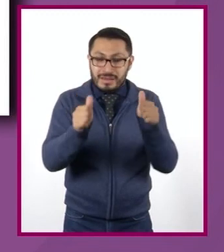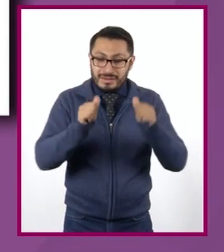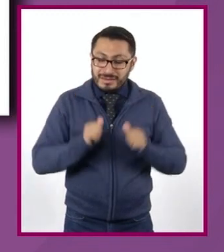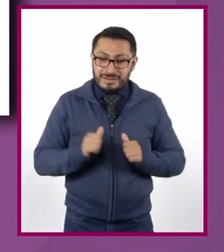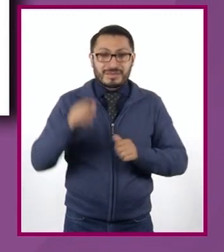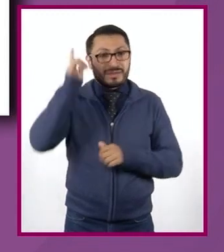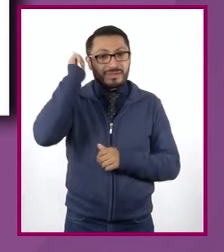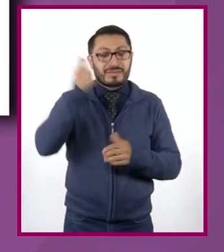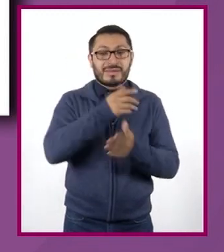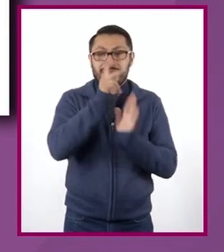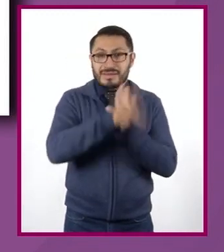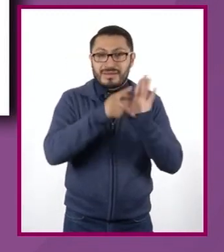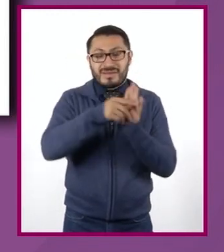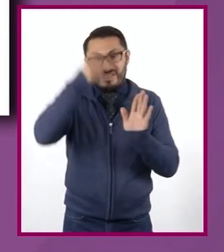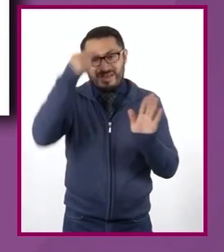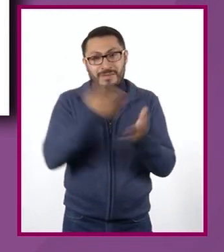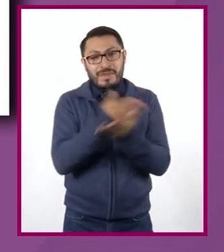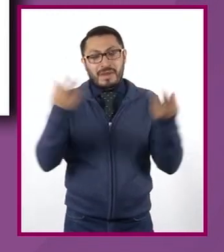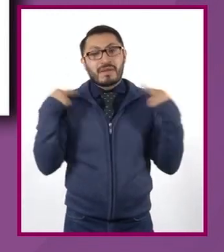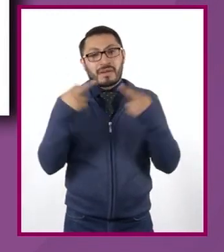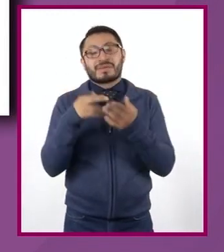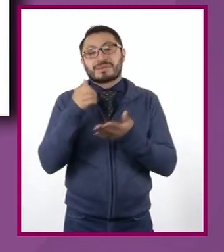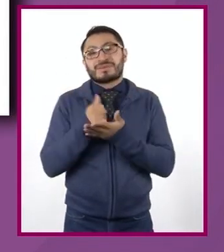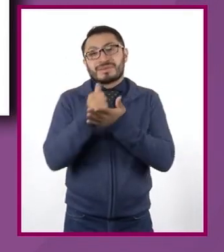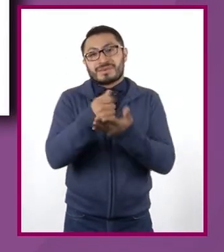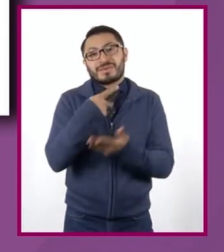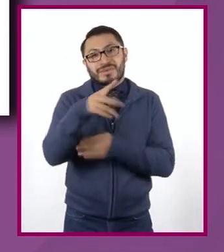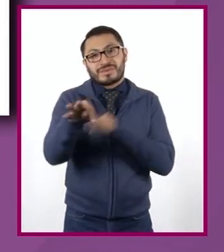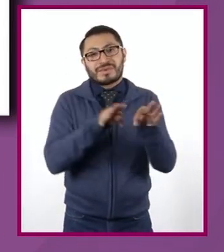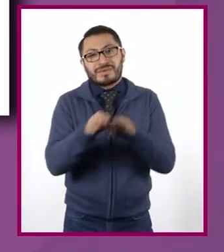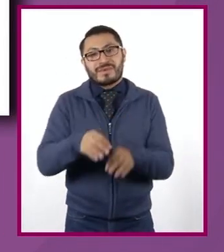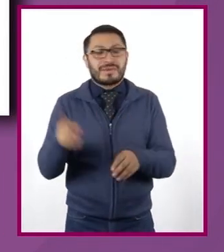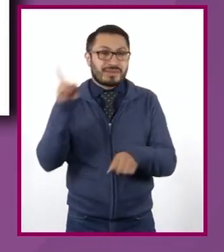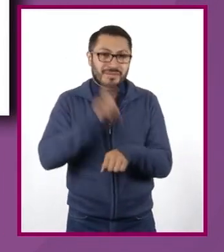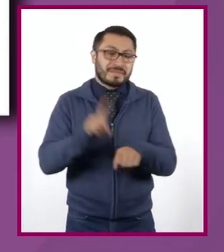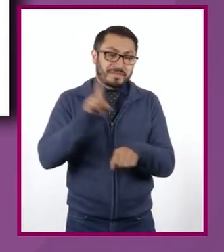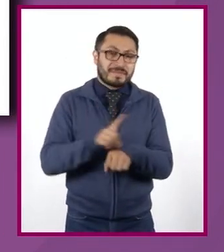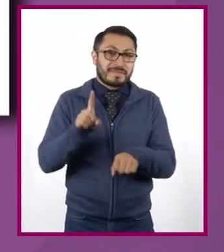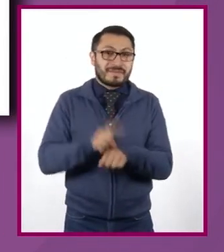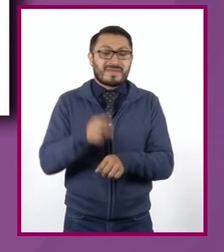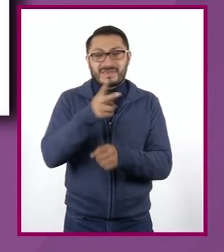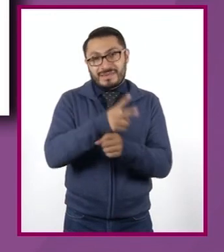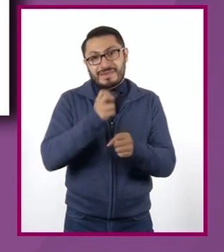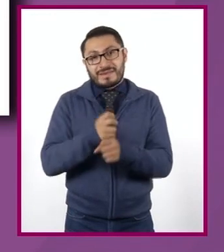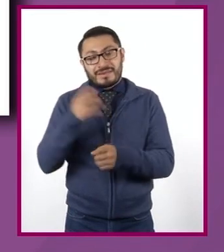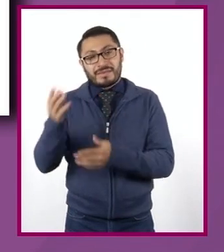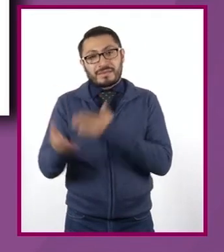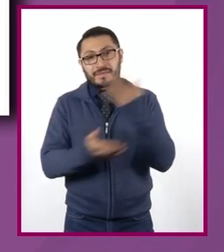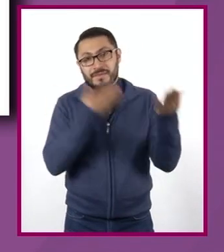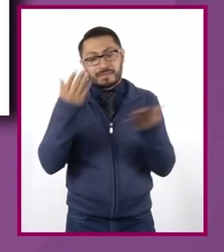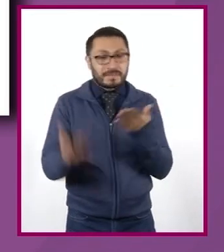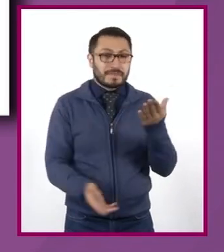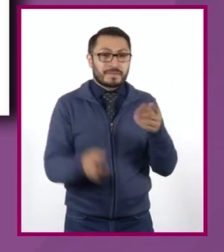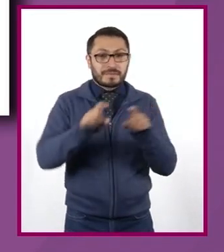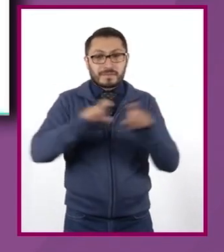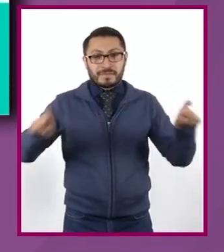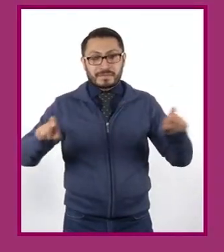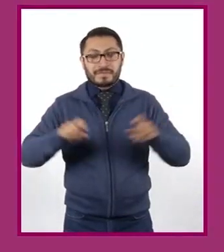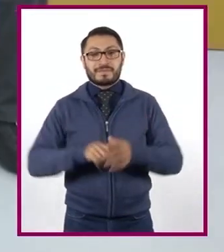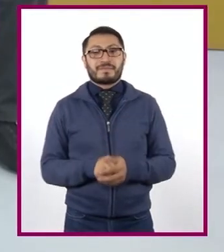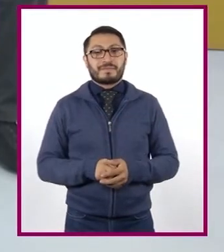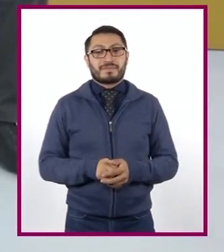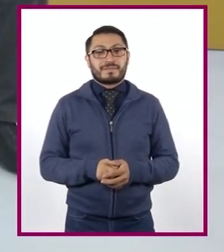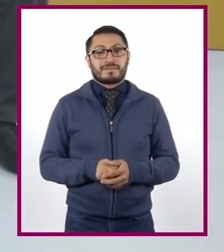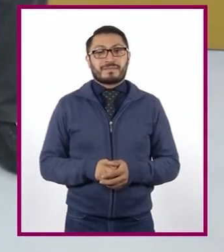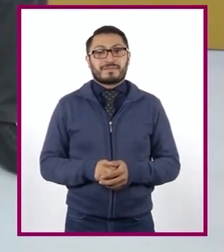espero que este video para maestros les ayude en su trabajo y en su día a día. Los invito a consultar el portal de Telesecundaria.